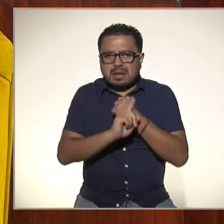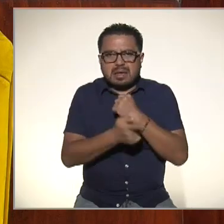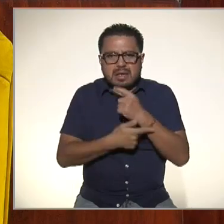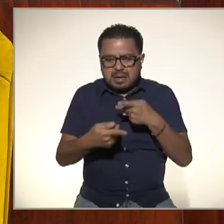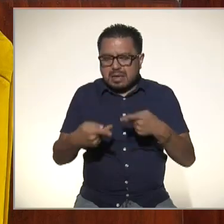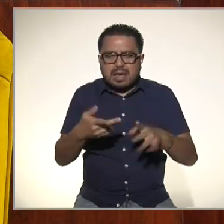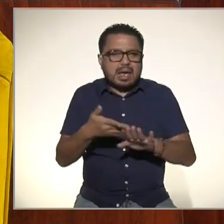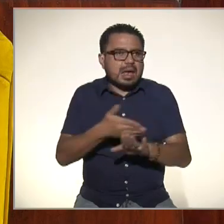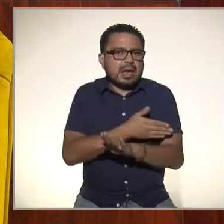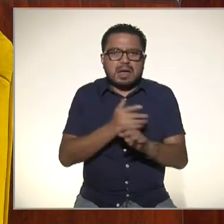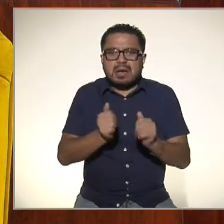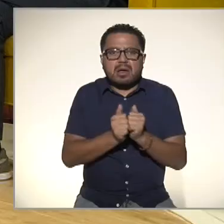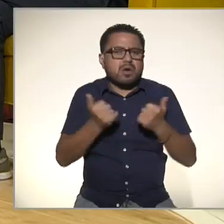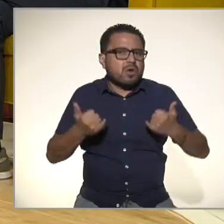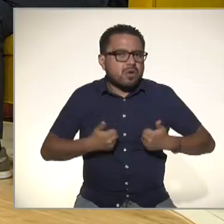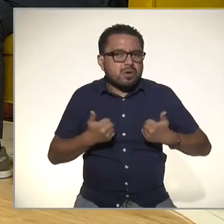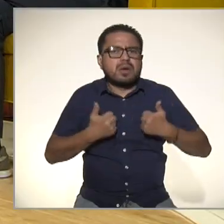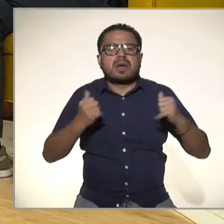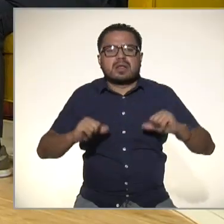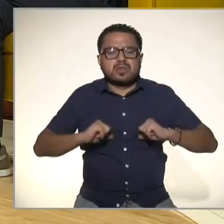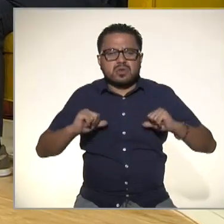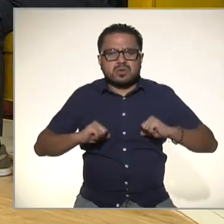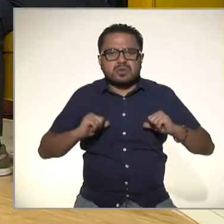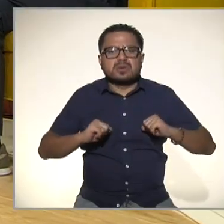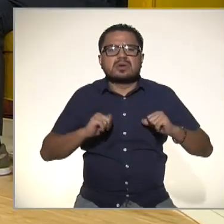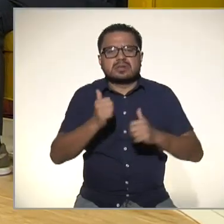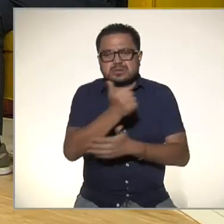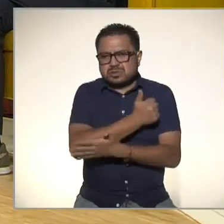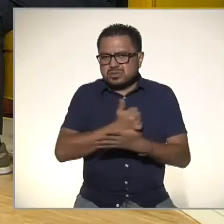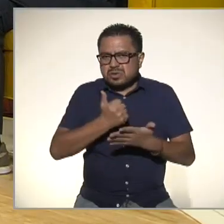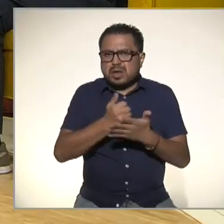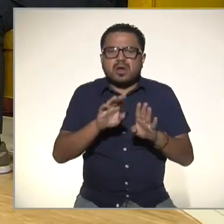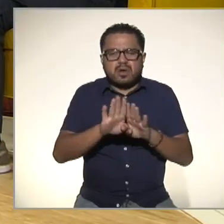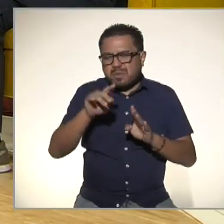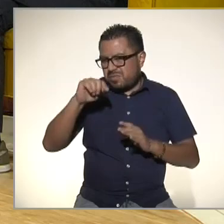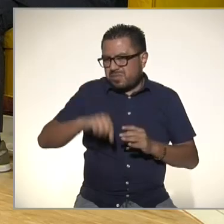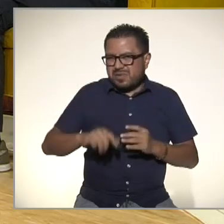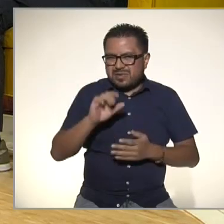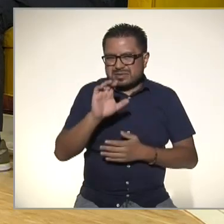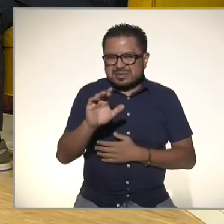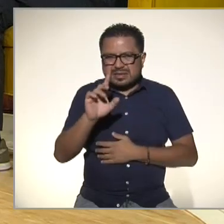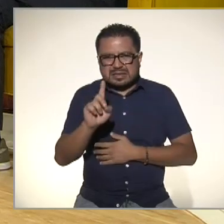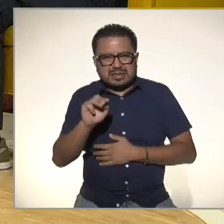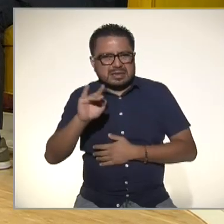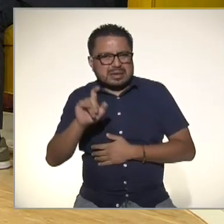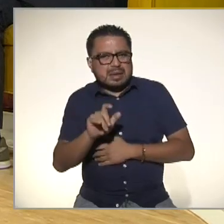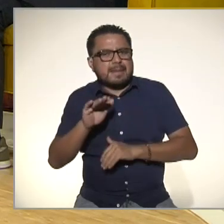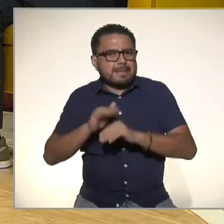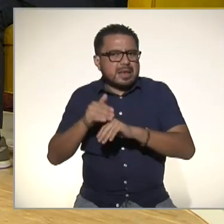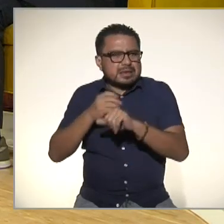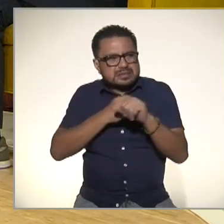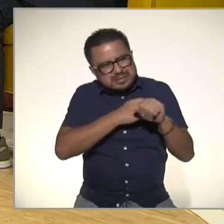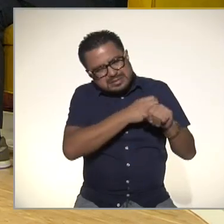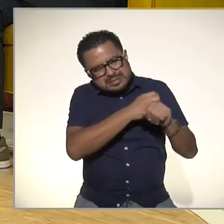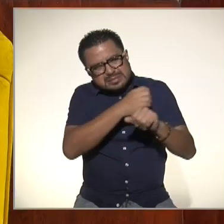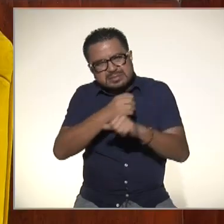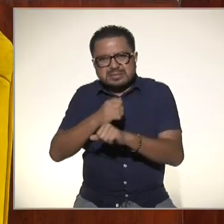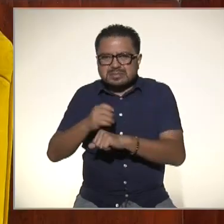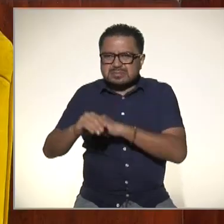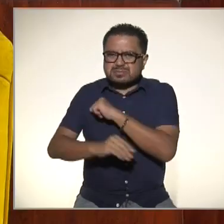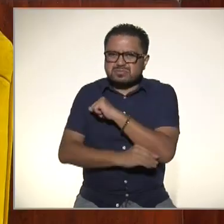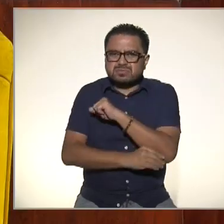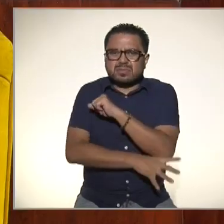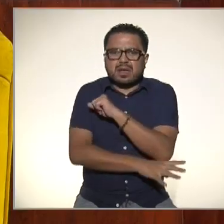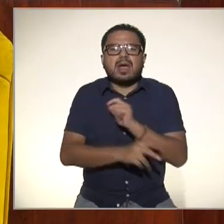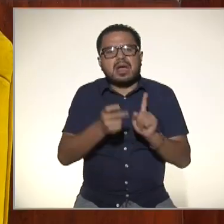planeado entre jóvenes y adolescentes, por lo menos en ciudades como la Ciudad de México y cada vez en más estados de la República, el aborto también